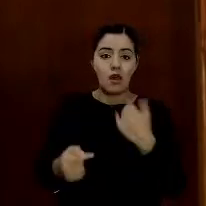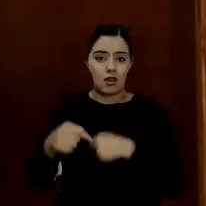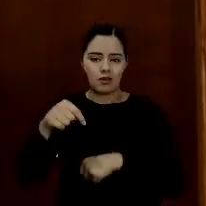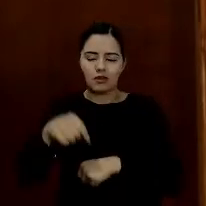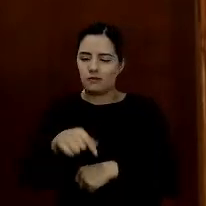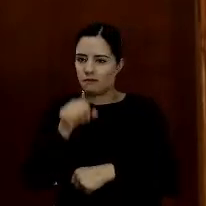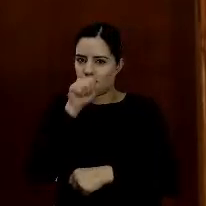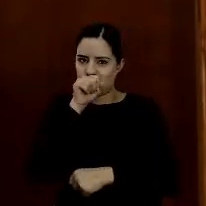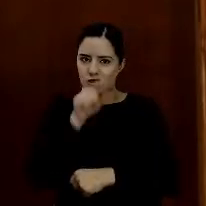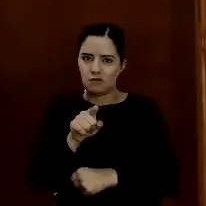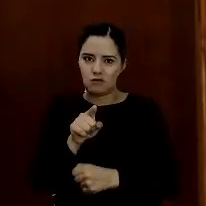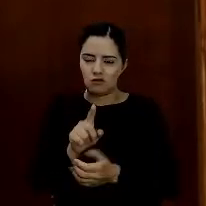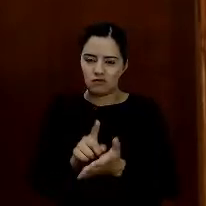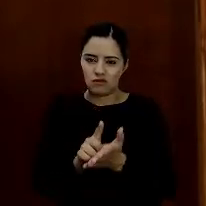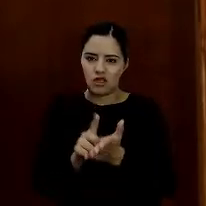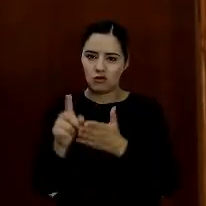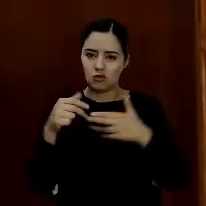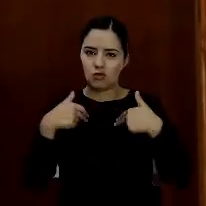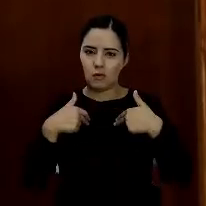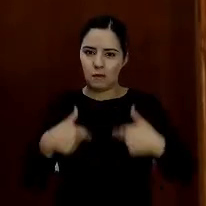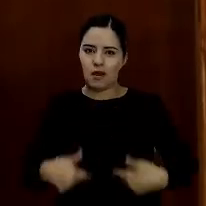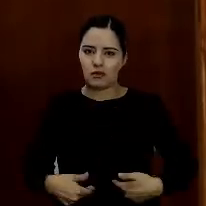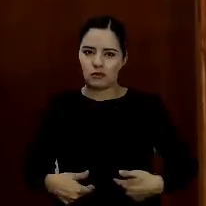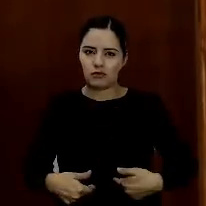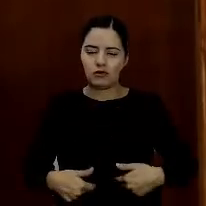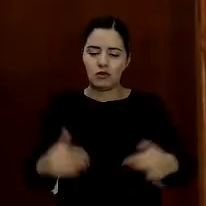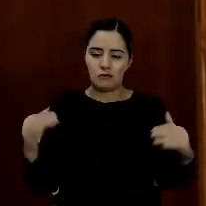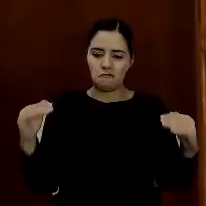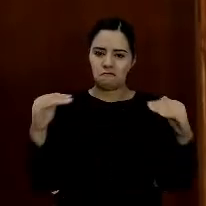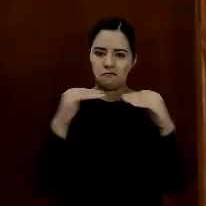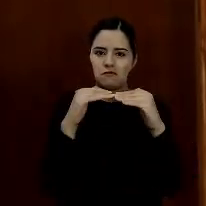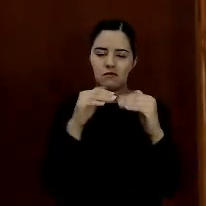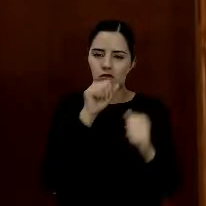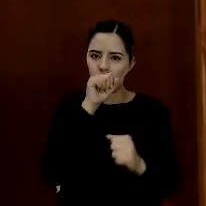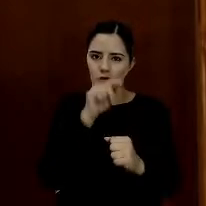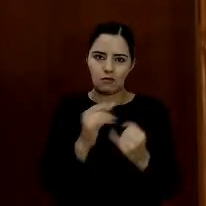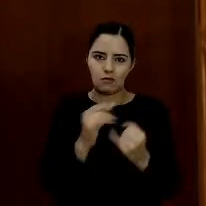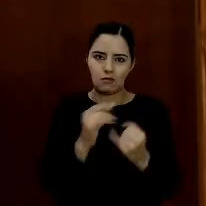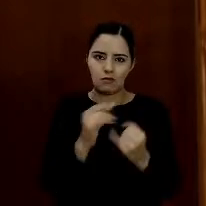derechos humanos en nuestra Carta Magna local.